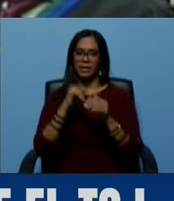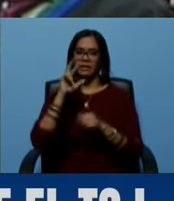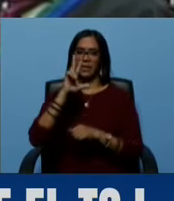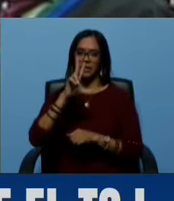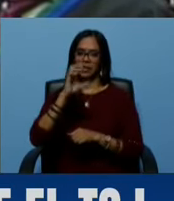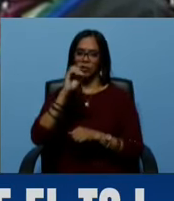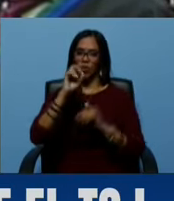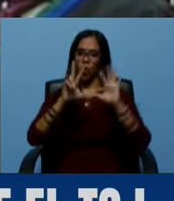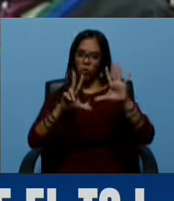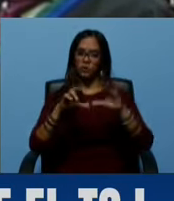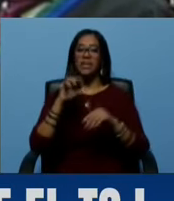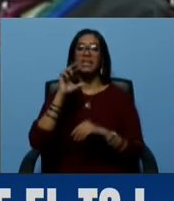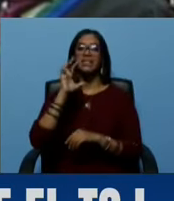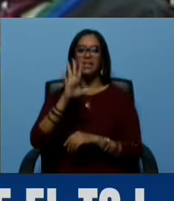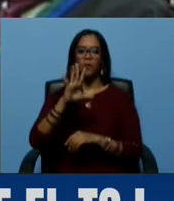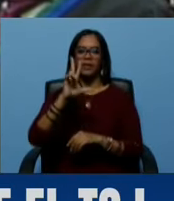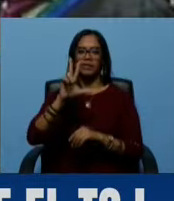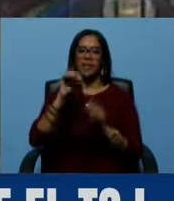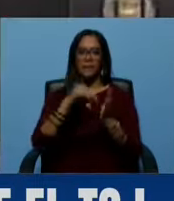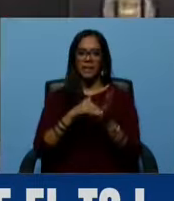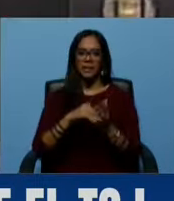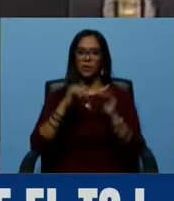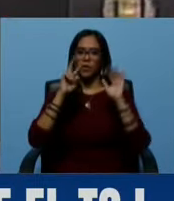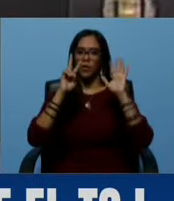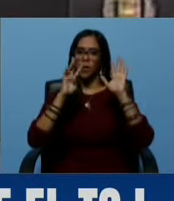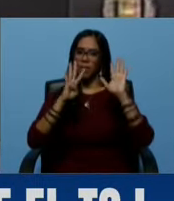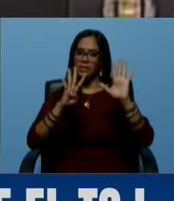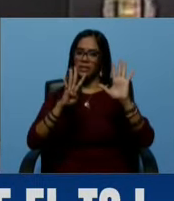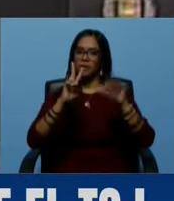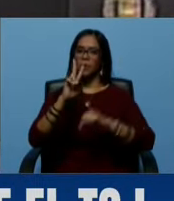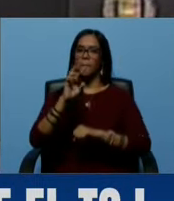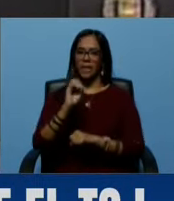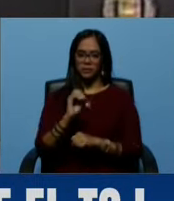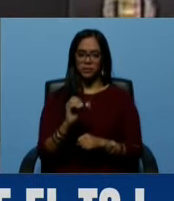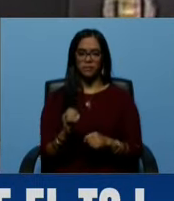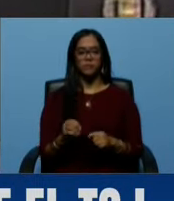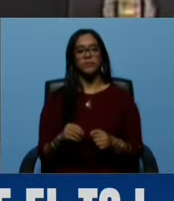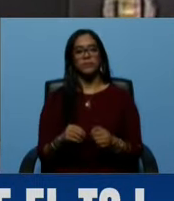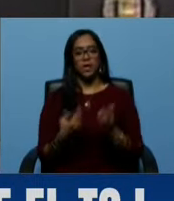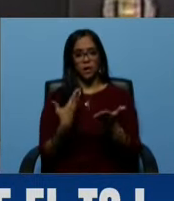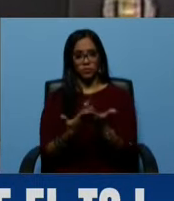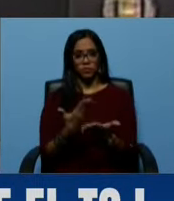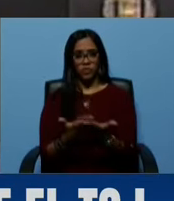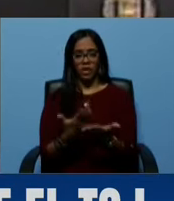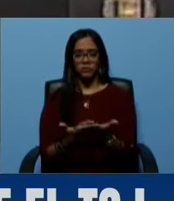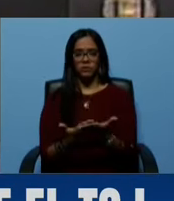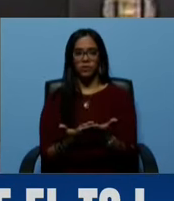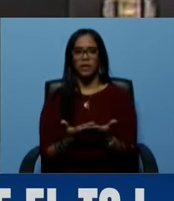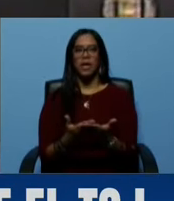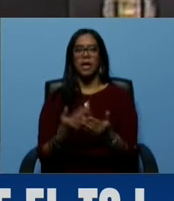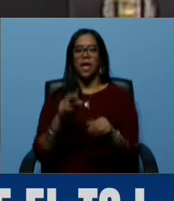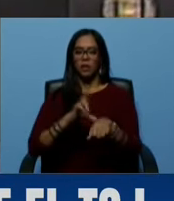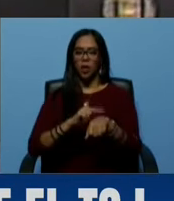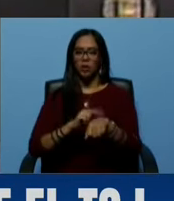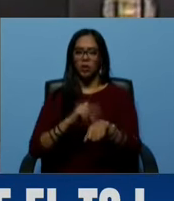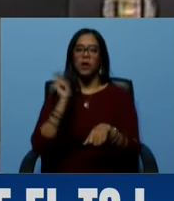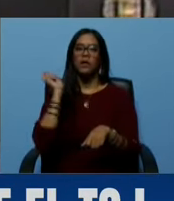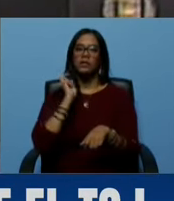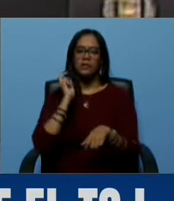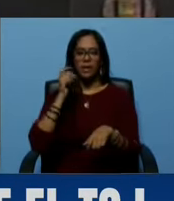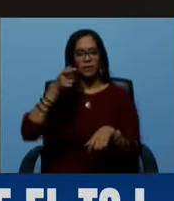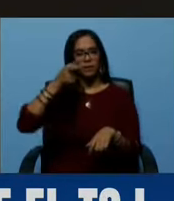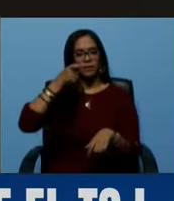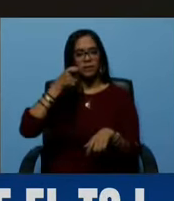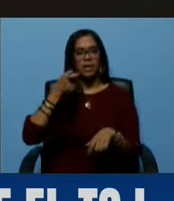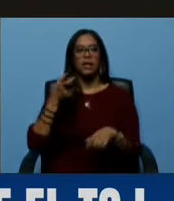59.308 y 53.920 respectivamente. Asimismo, se deja constancia que se encuentra presente el doctor Tarek William Saab